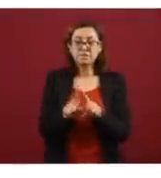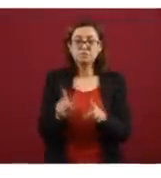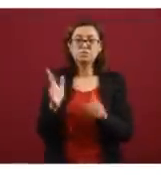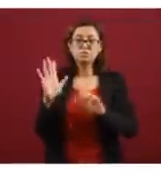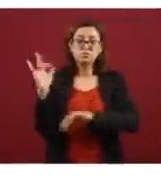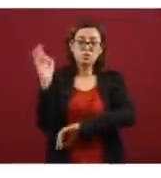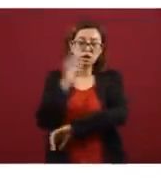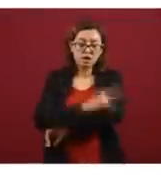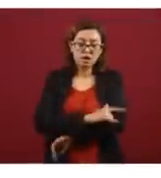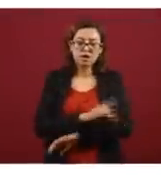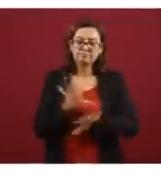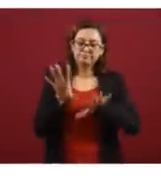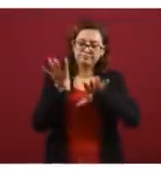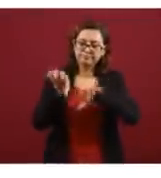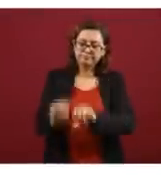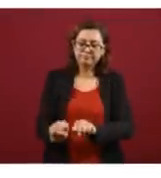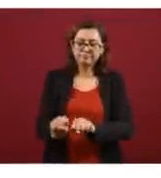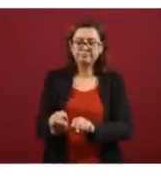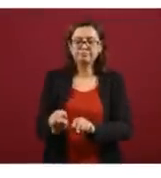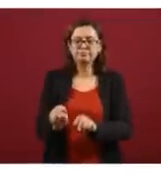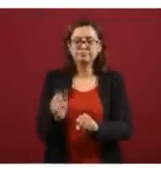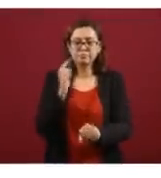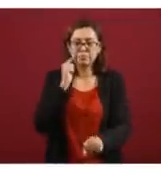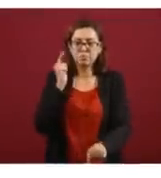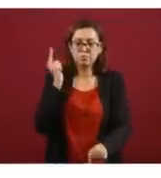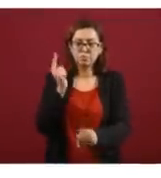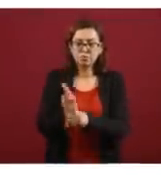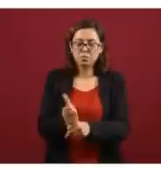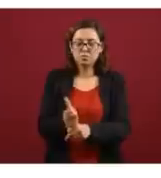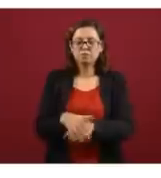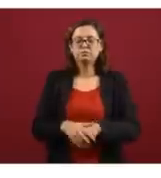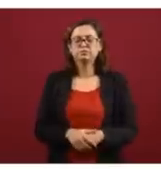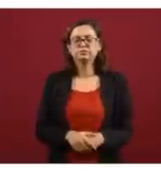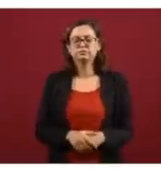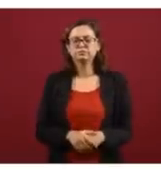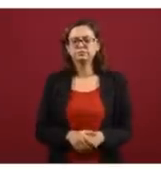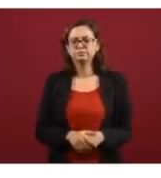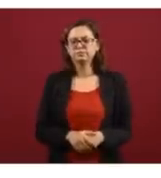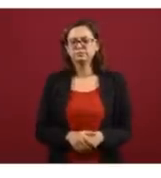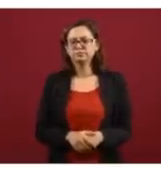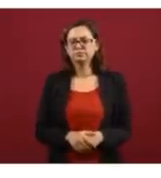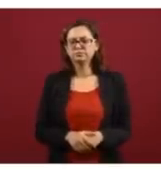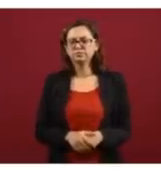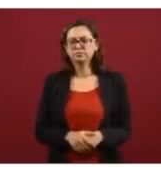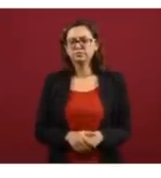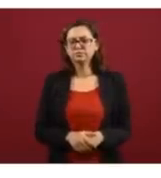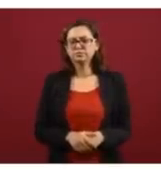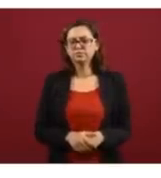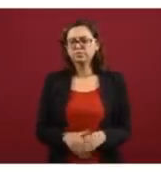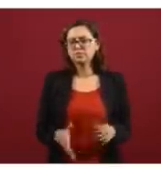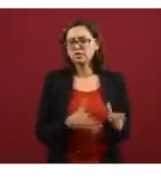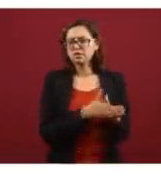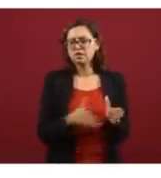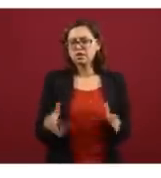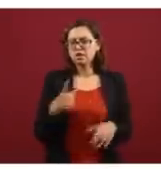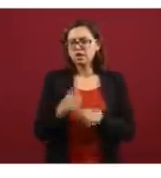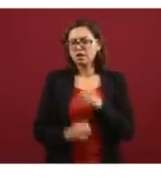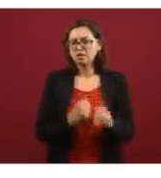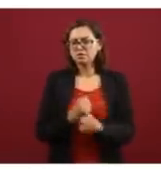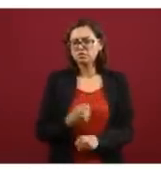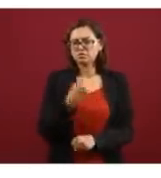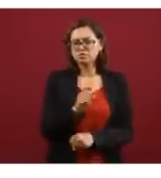tierra, coadyuvando a lo que las aeronaves detectan en el aire. Ha habido en la presente administración